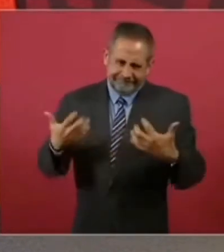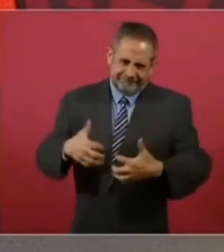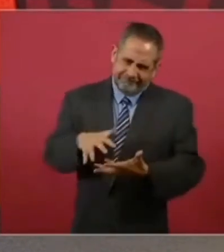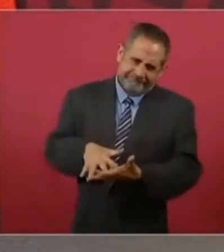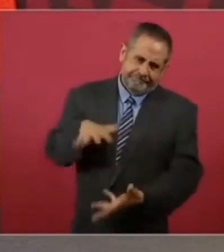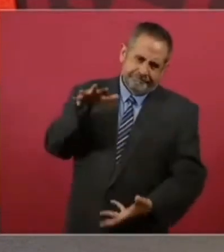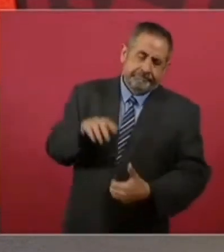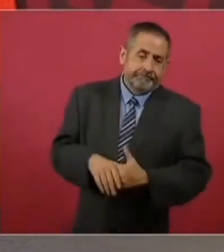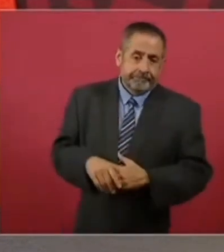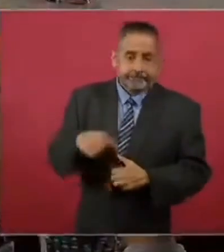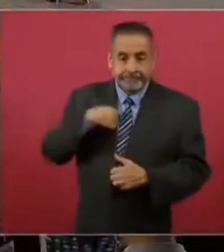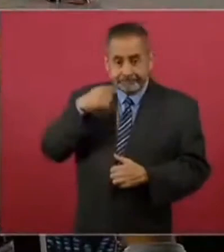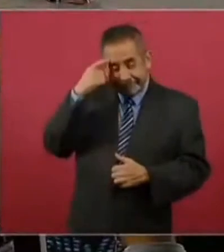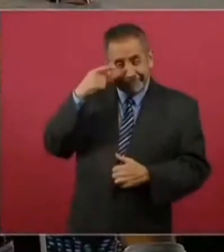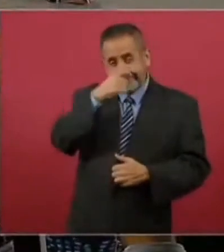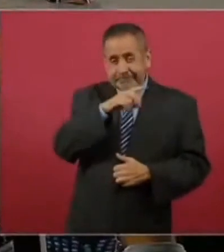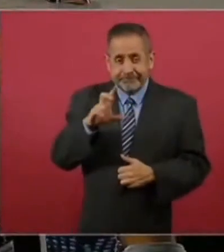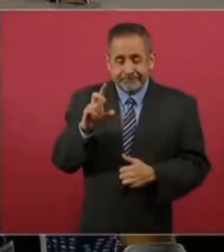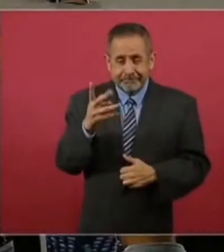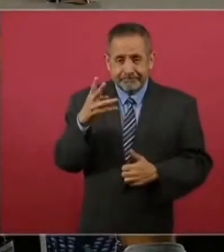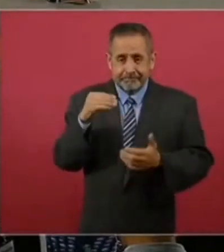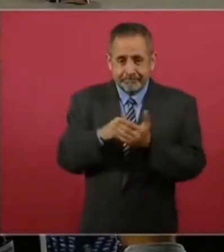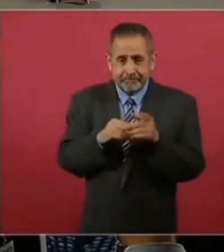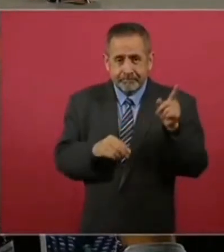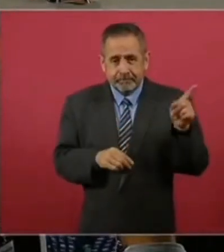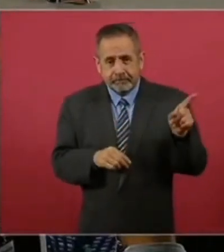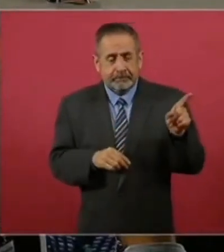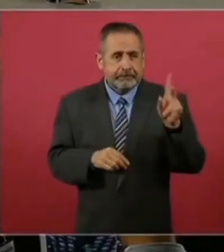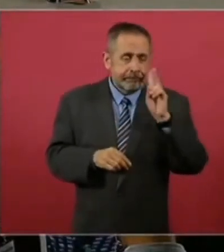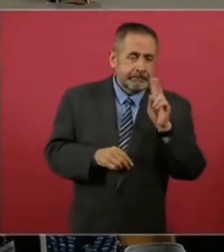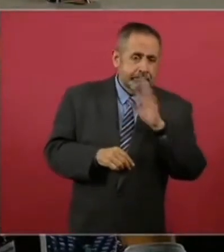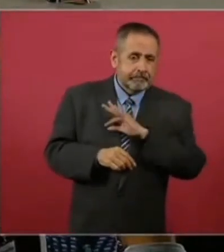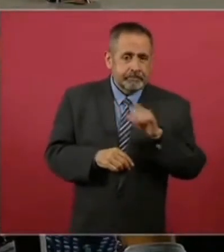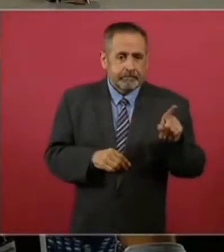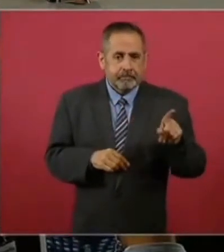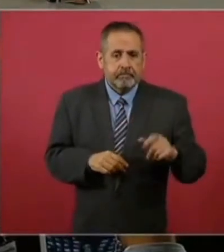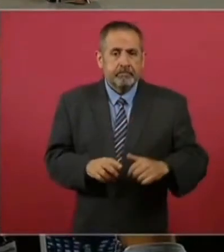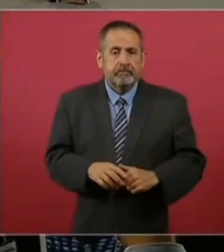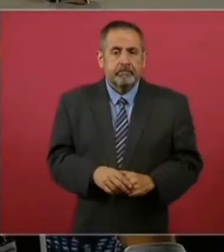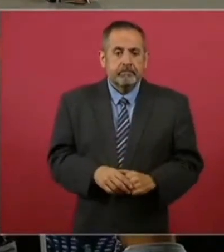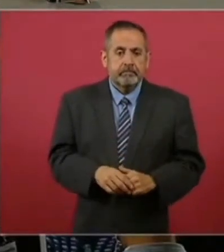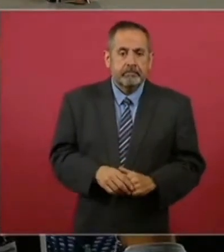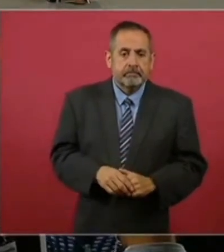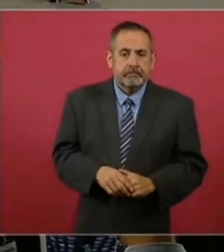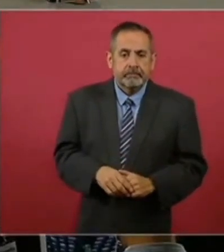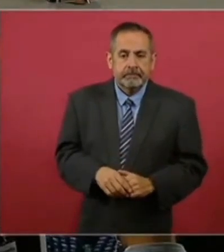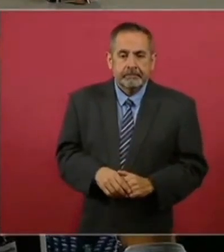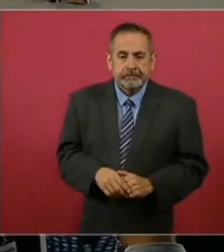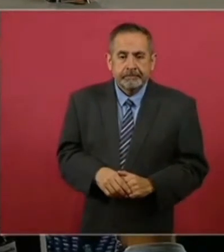Estamos pensando que estos 34 mil los podemos sacar de aquí,